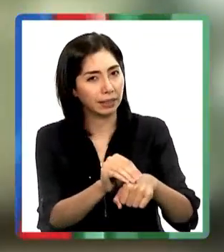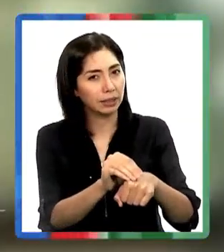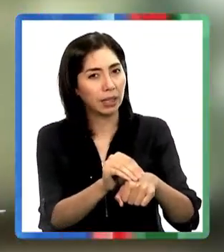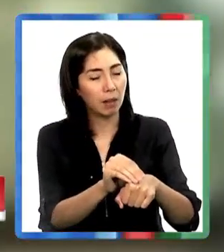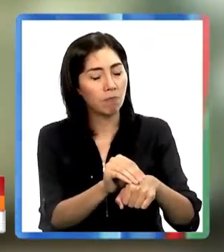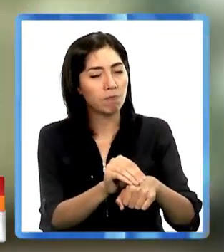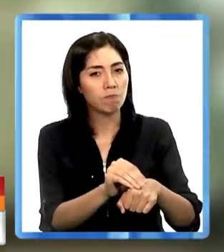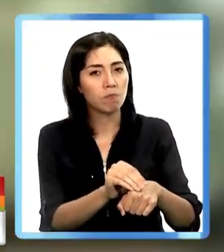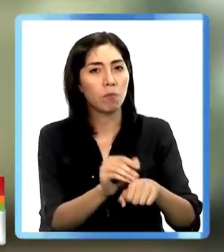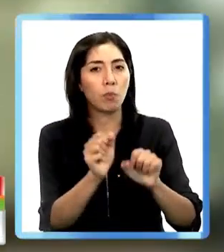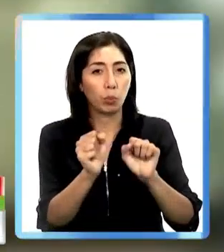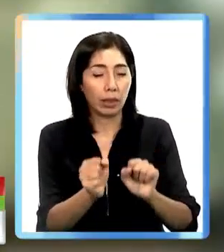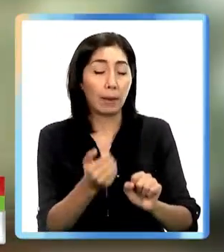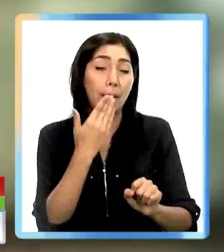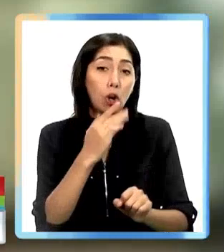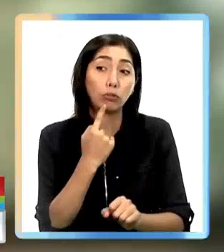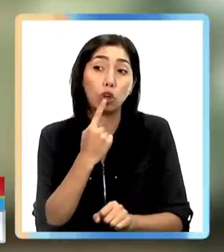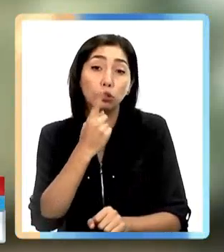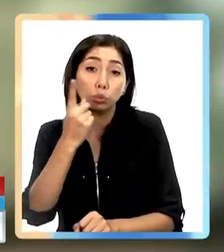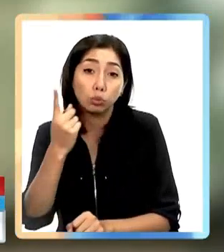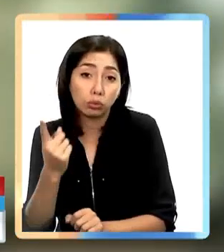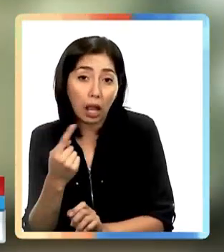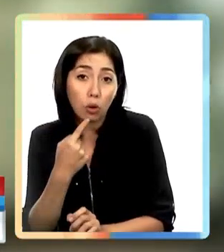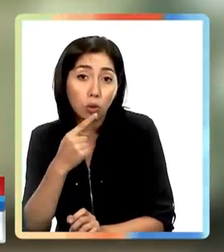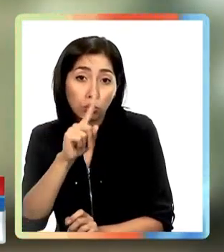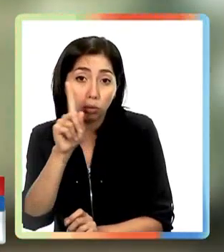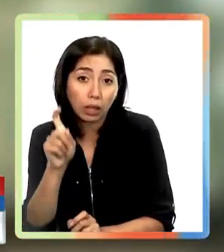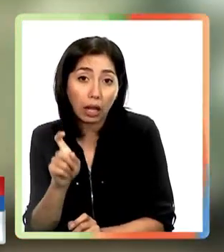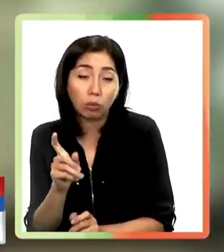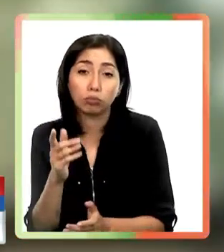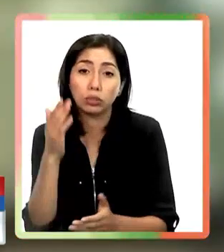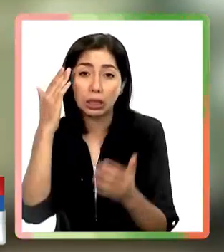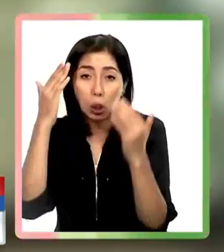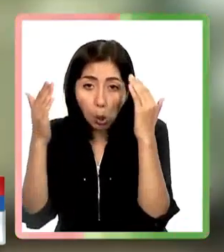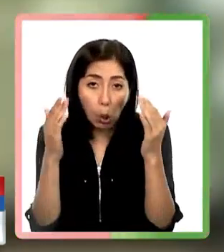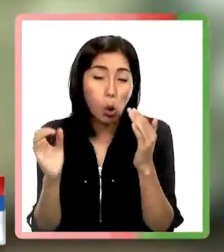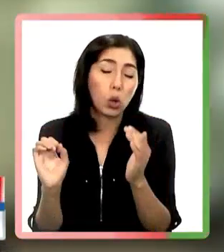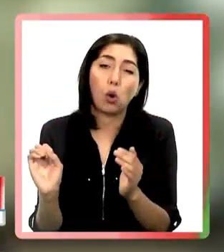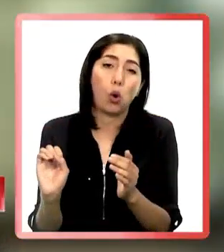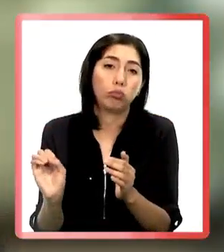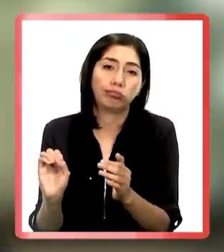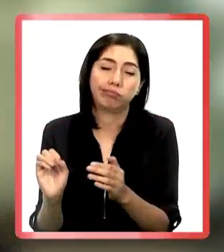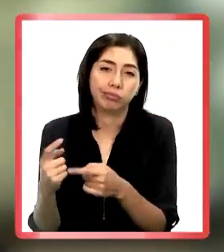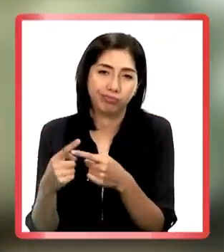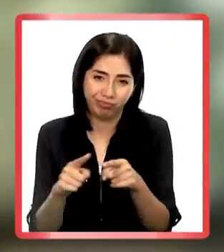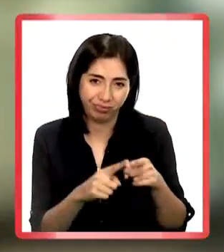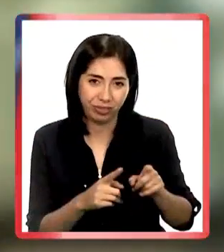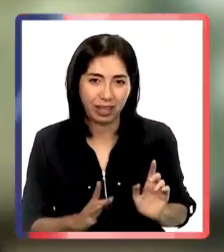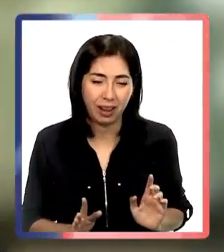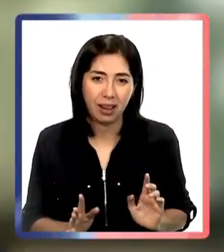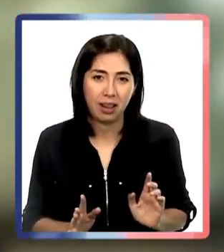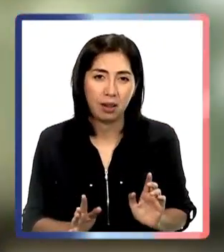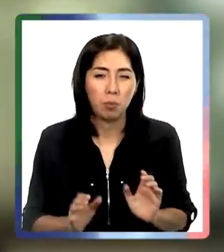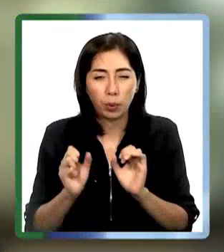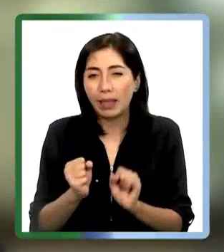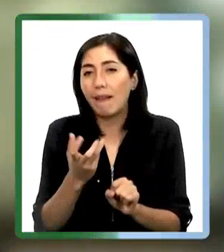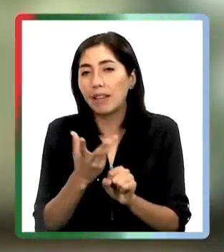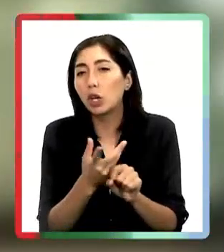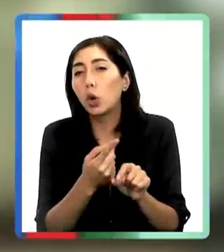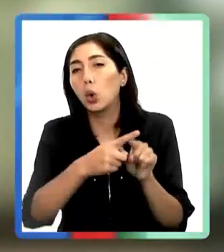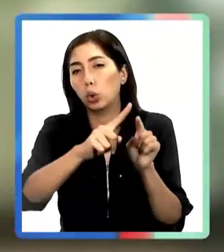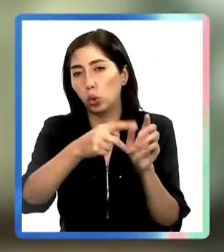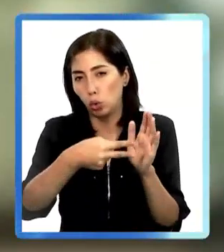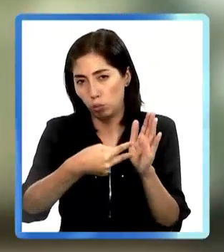ser decisivo para consultar y evaluar si es que no es solamente un síndrome postvacacional, sino pudiera haber algún